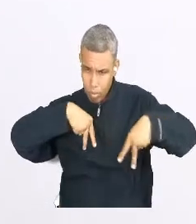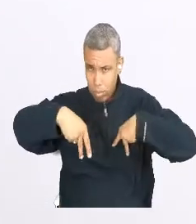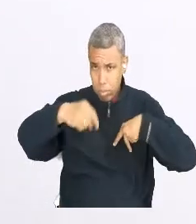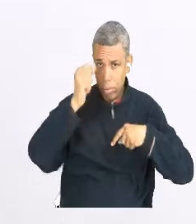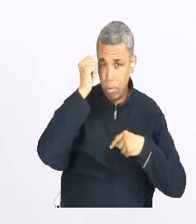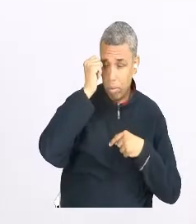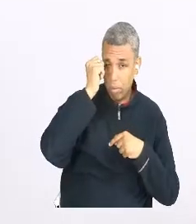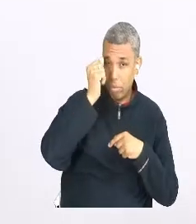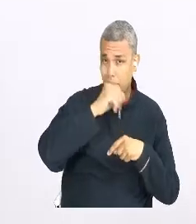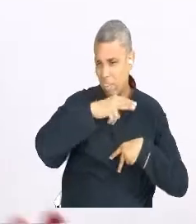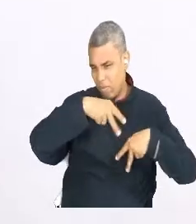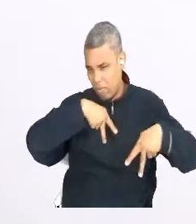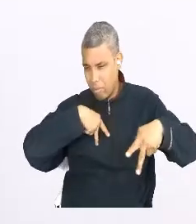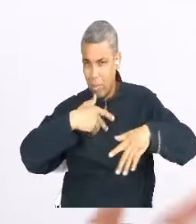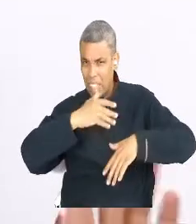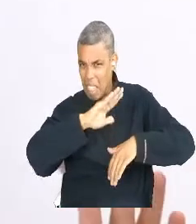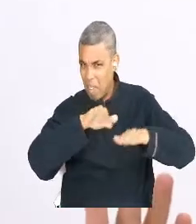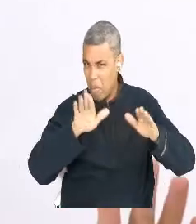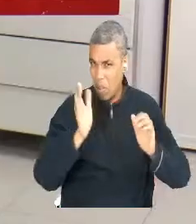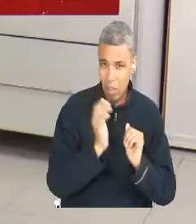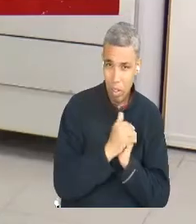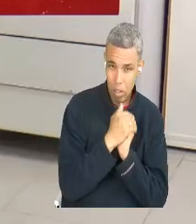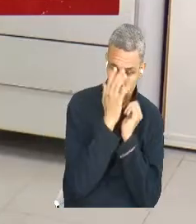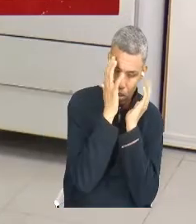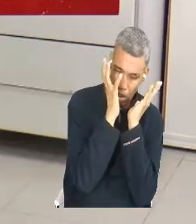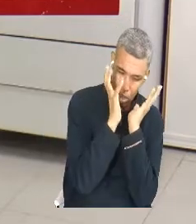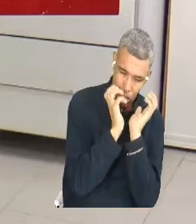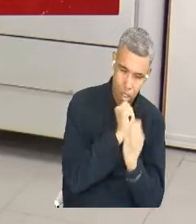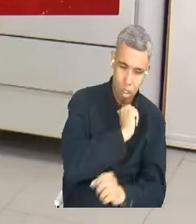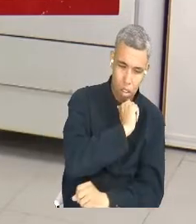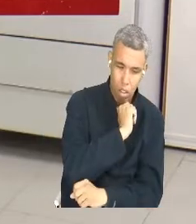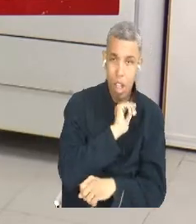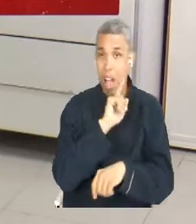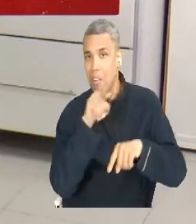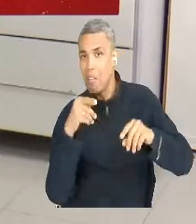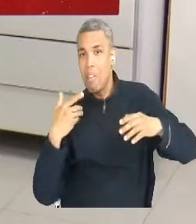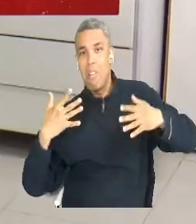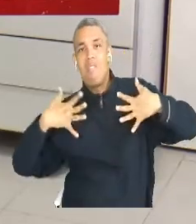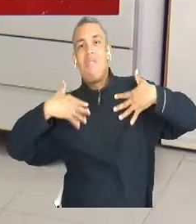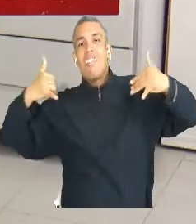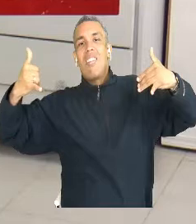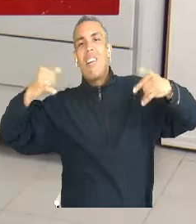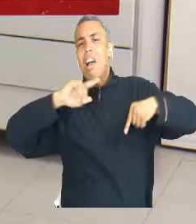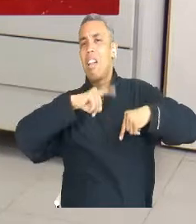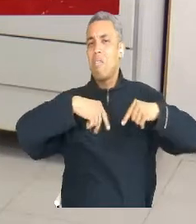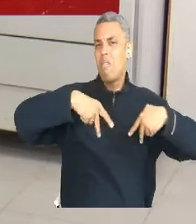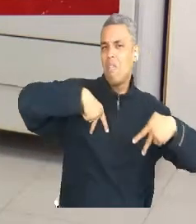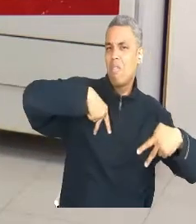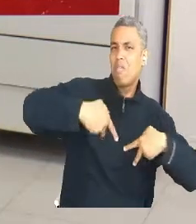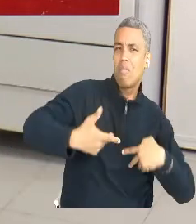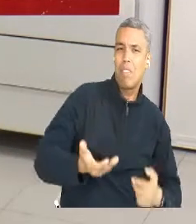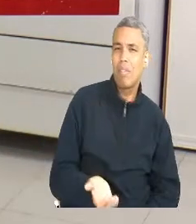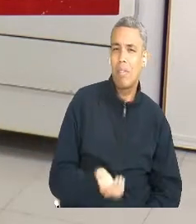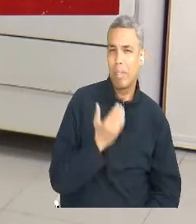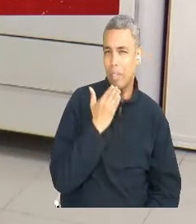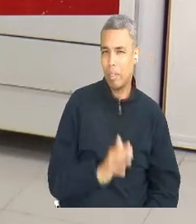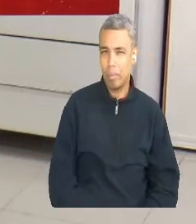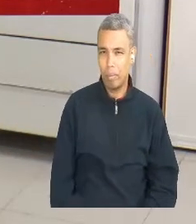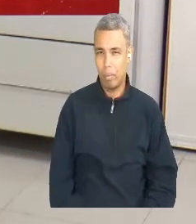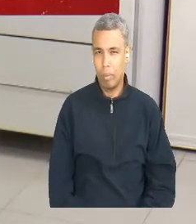es completamente diferente. En una ocasión es el triste, en otra ocasión es el feliz, en una ocasión es el bueno, en otra ocasión es el malo, y bueno, eso es berraco, así